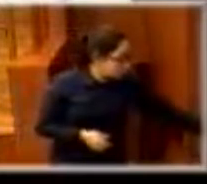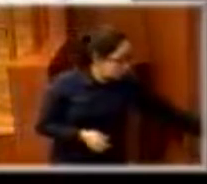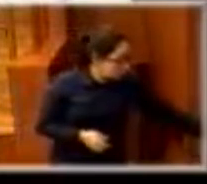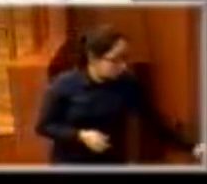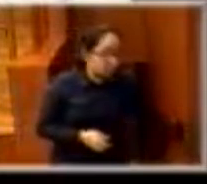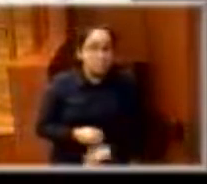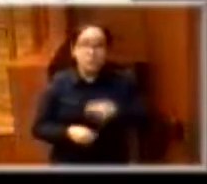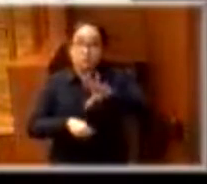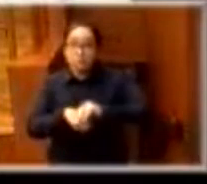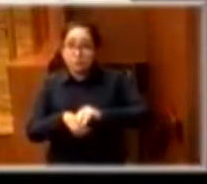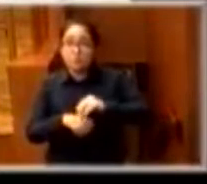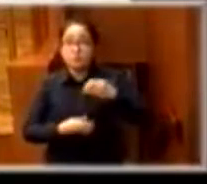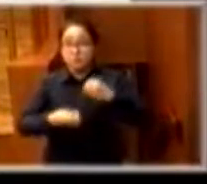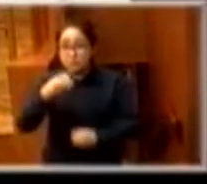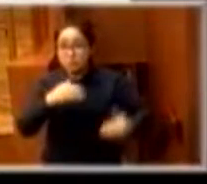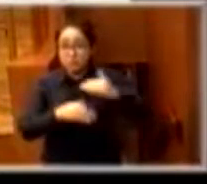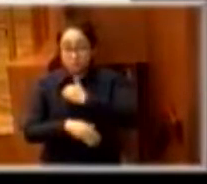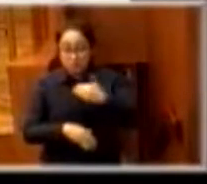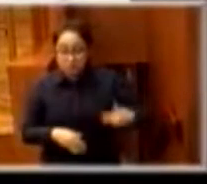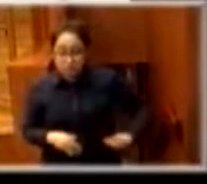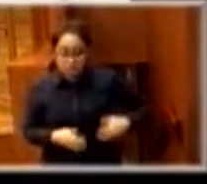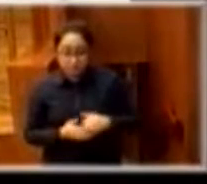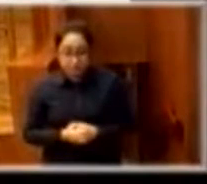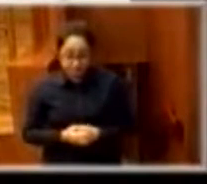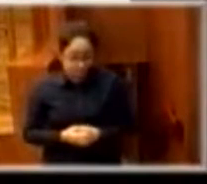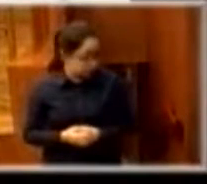Con su autorización, magistrado presidente.